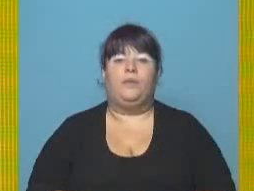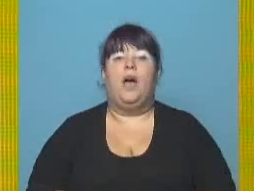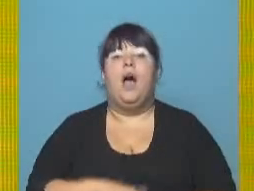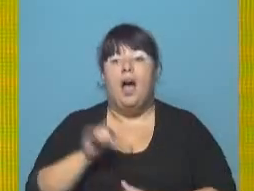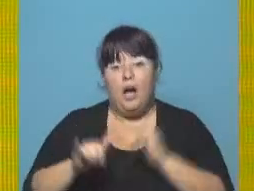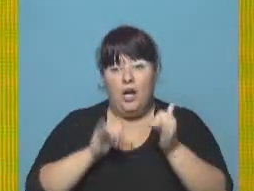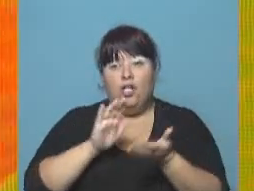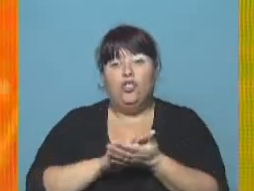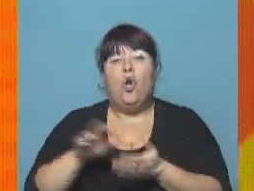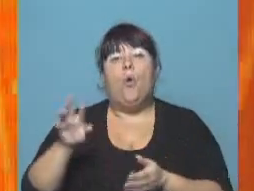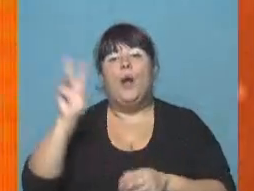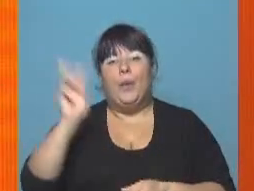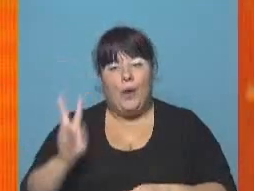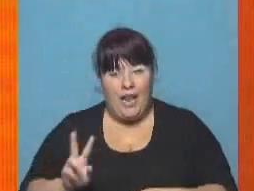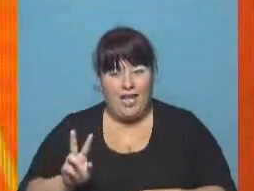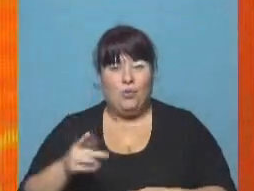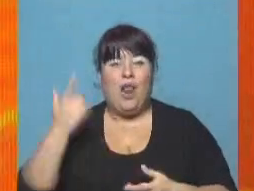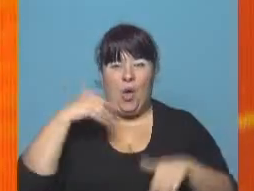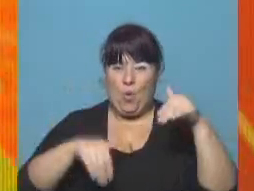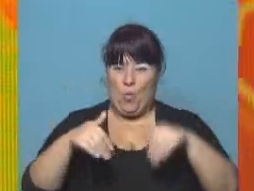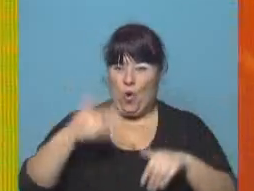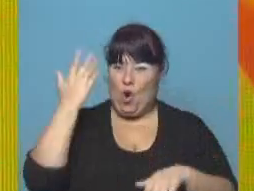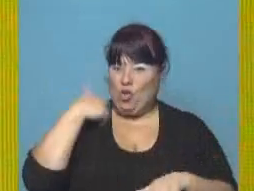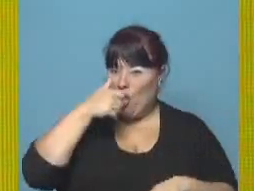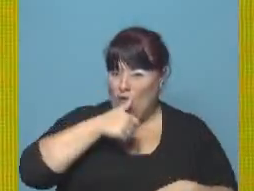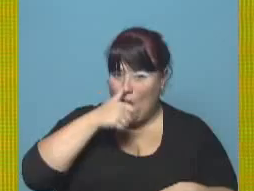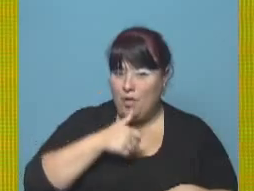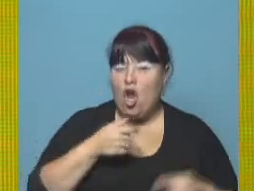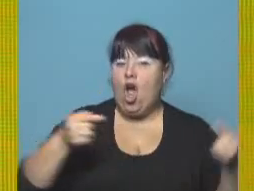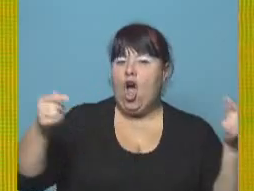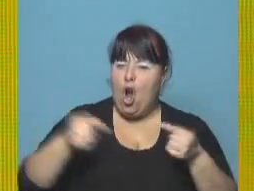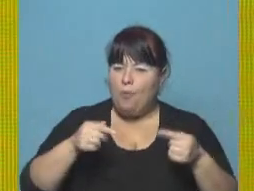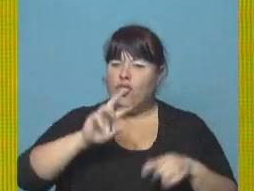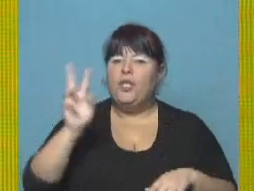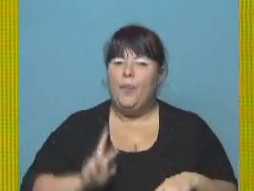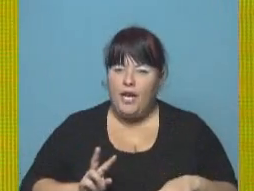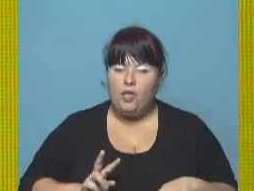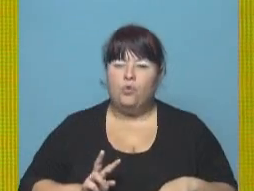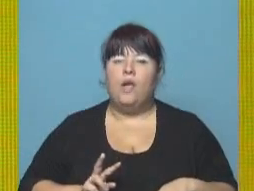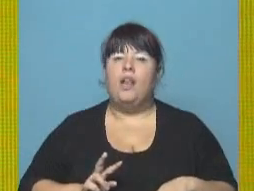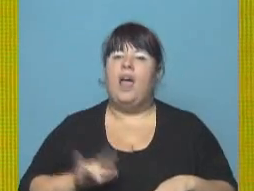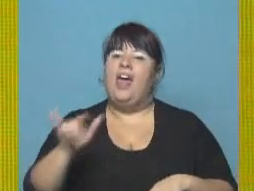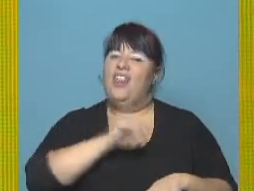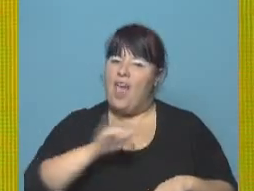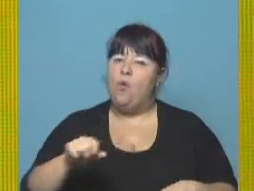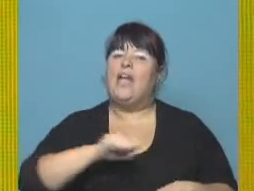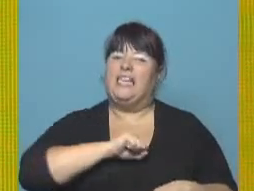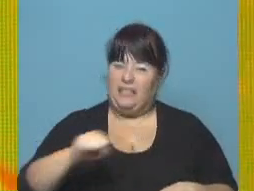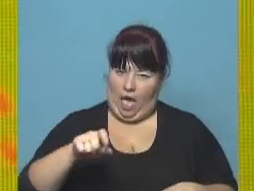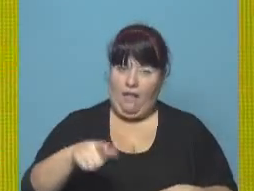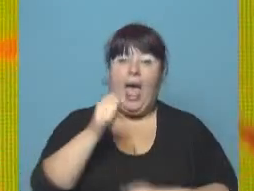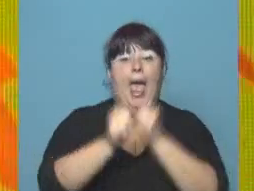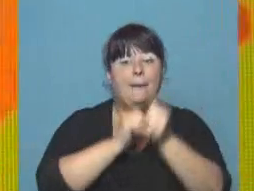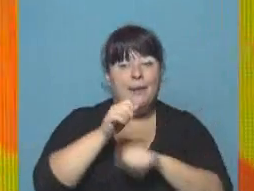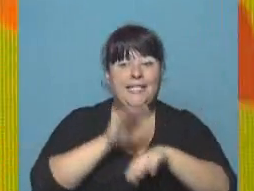Nos ocupamos ahora de la situación en Venezuela. Luego de los comicios del pasado domingo, la oposición venezolana está denunciando fraude. En tanto, la